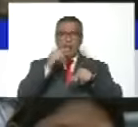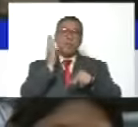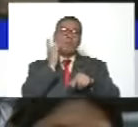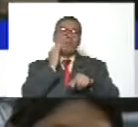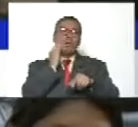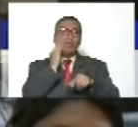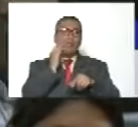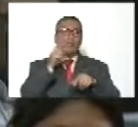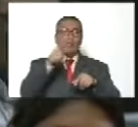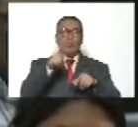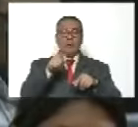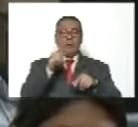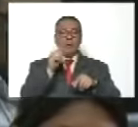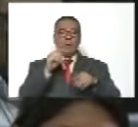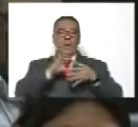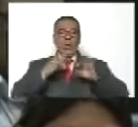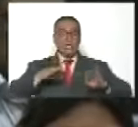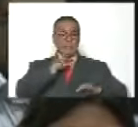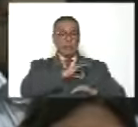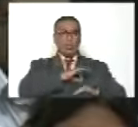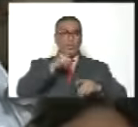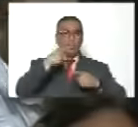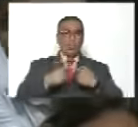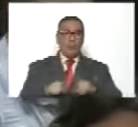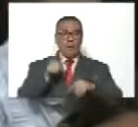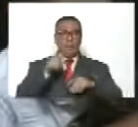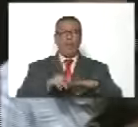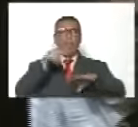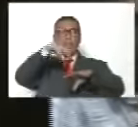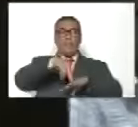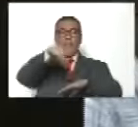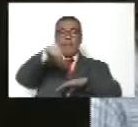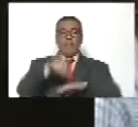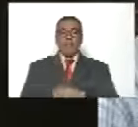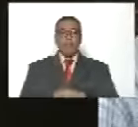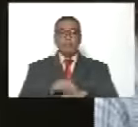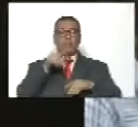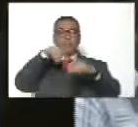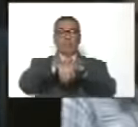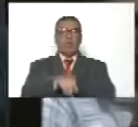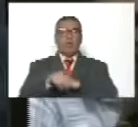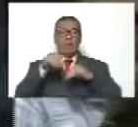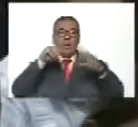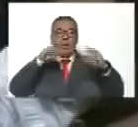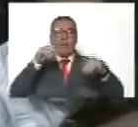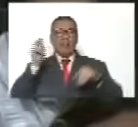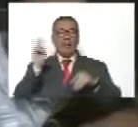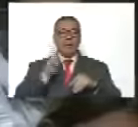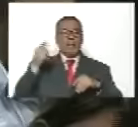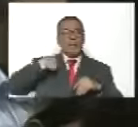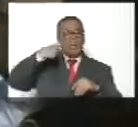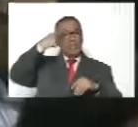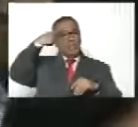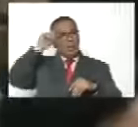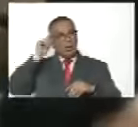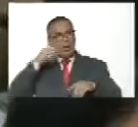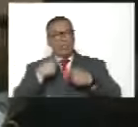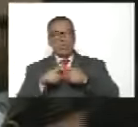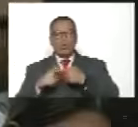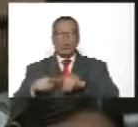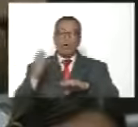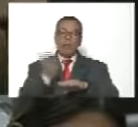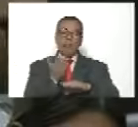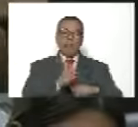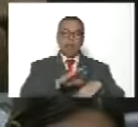en el TikTok, resulta que de Peppa Pig saltaron a un influencer que habla de que Venezuela supuestamente comete cualquier tipo